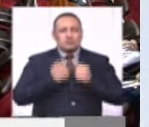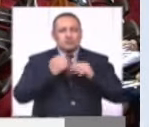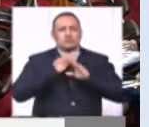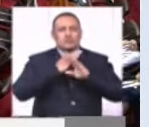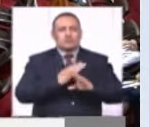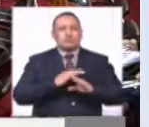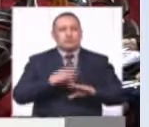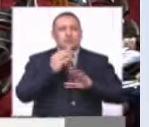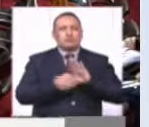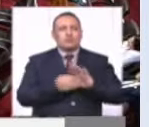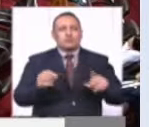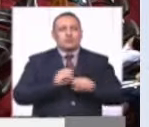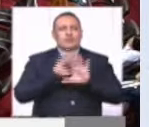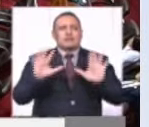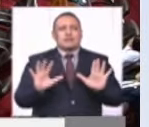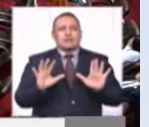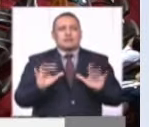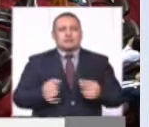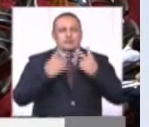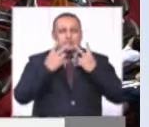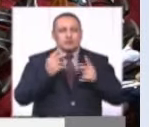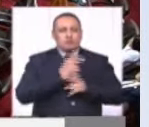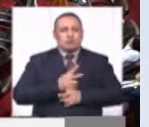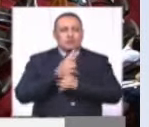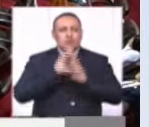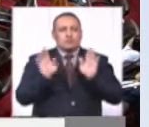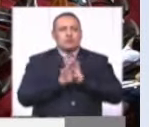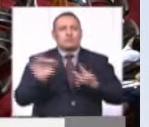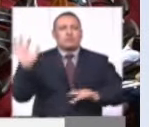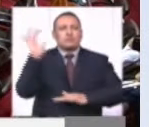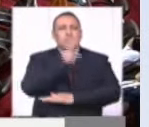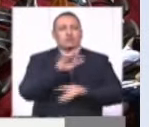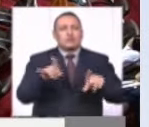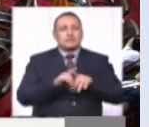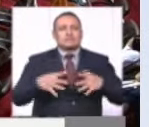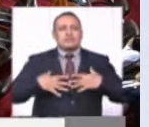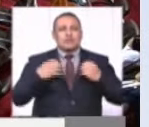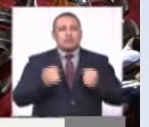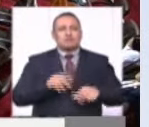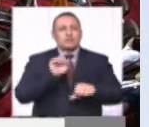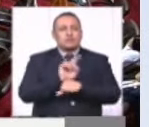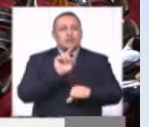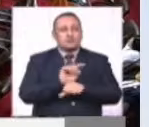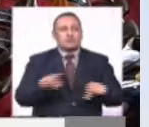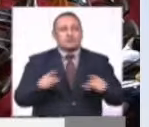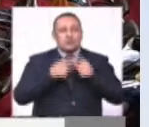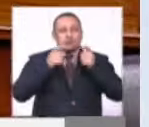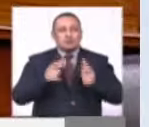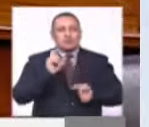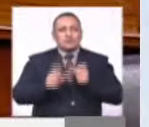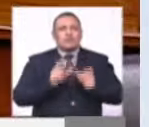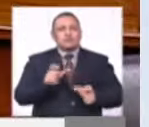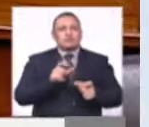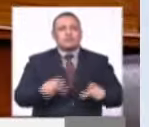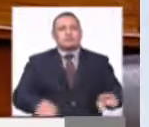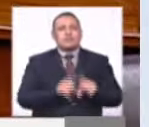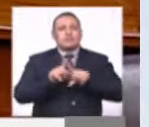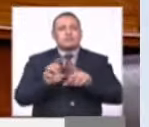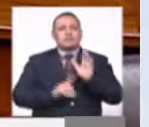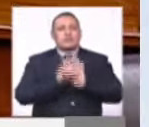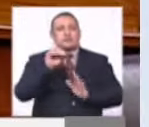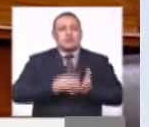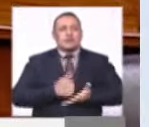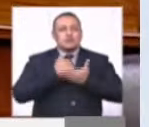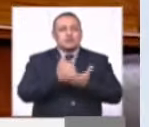corrupción, transparencia, conservación de bosques, salud, educación, seguridad ciudadana, desarrollo